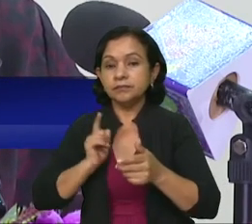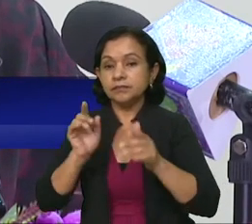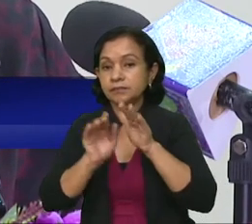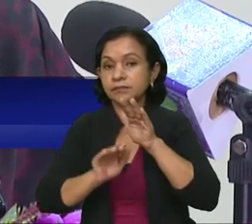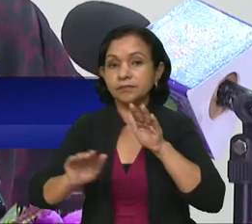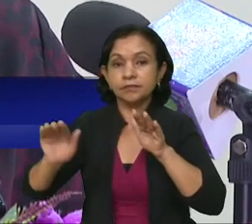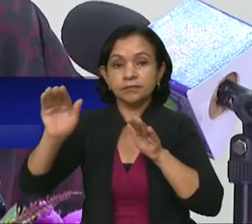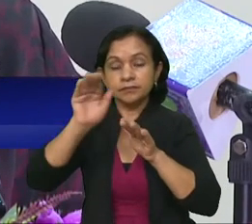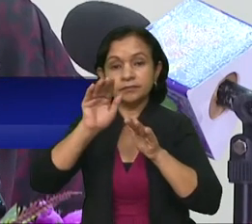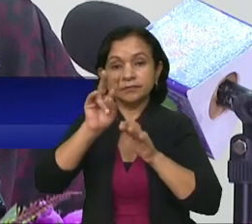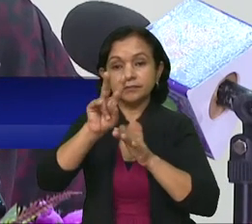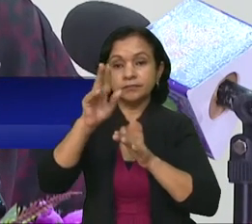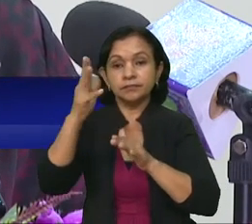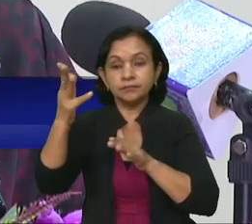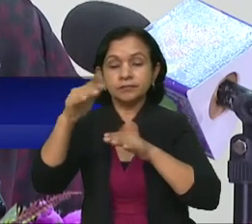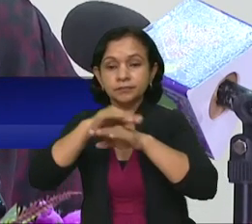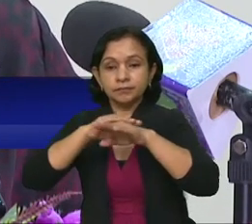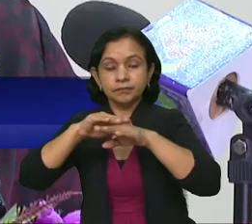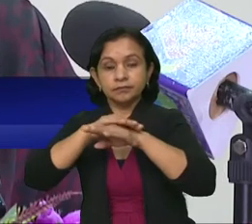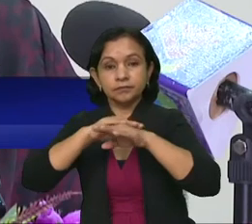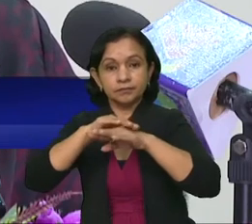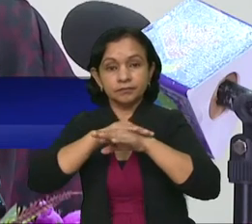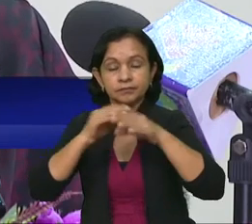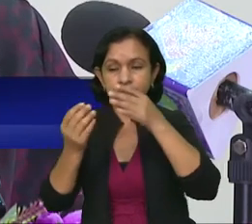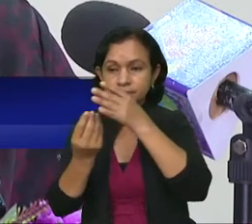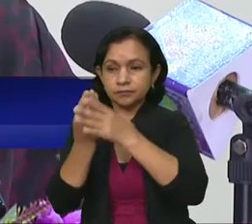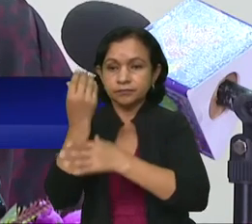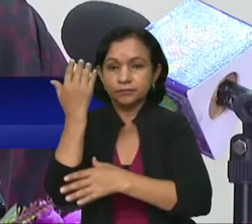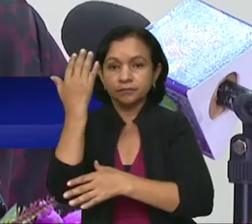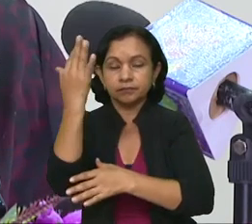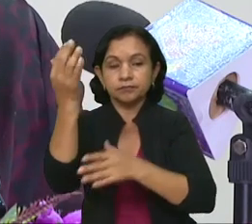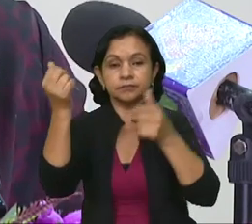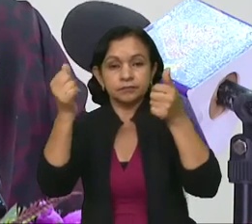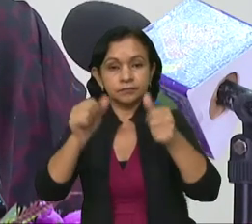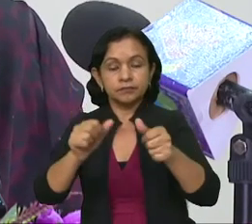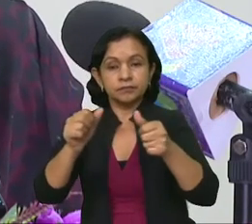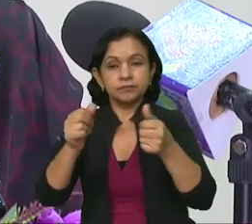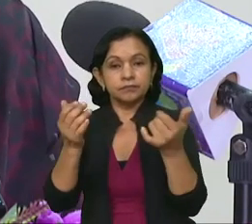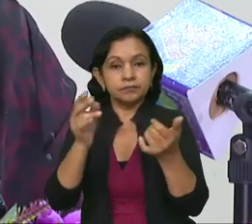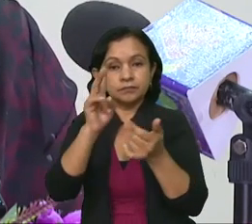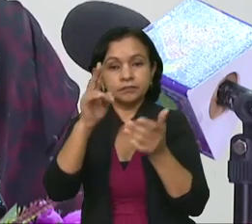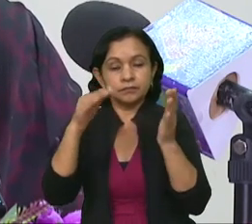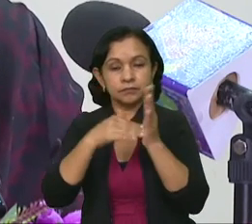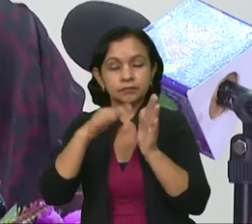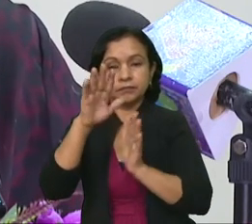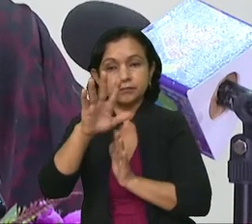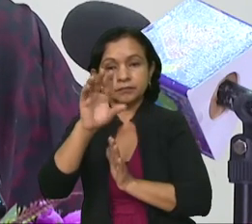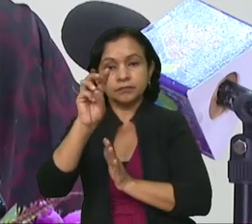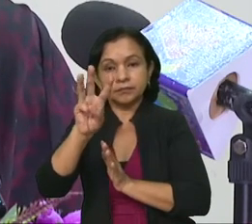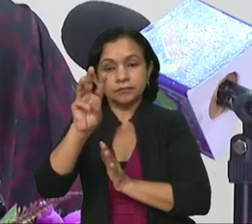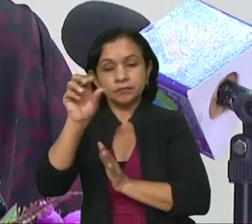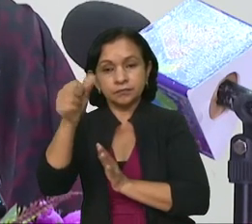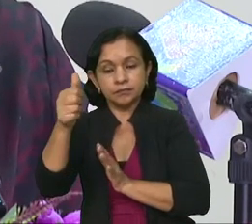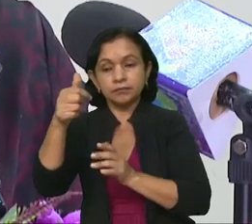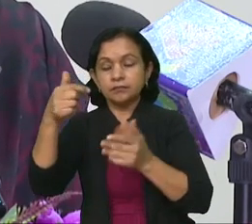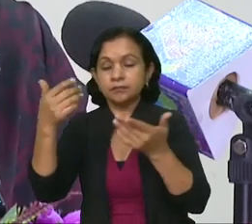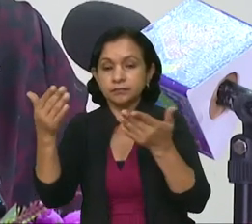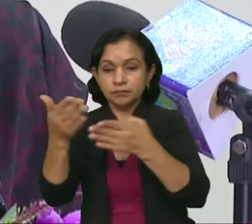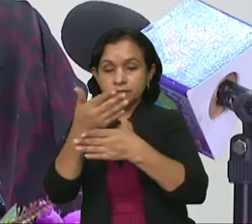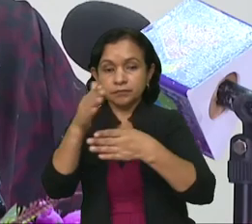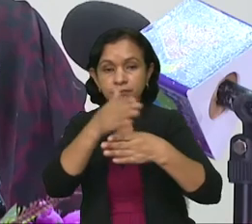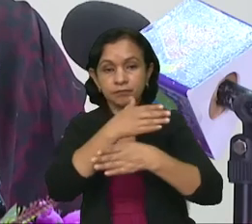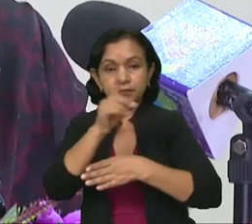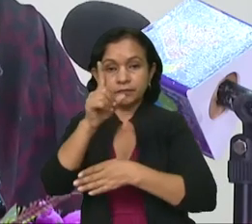incremento, 29 permisos de aprovechamiento forestal aprobados para una volumetría de 2.536 metros cúbicos